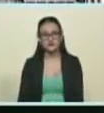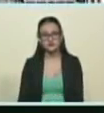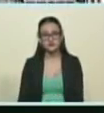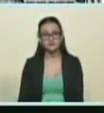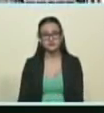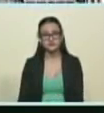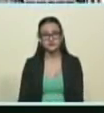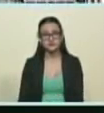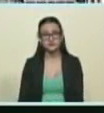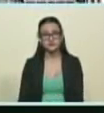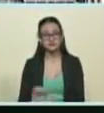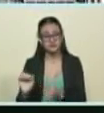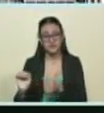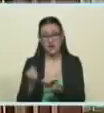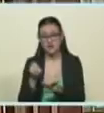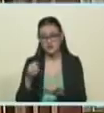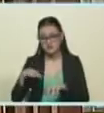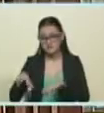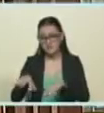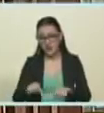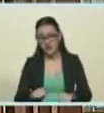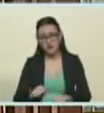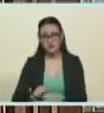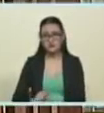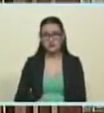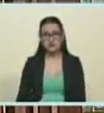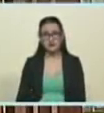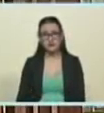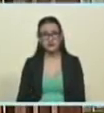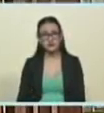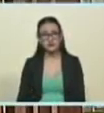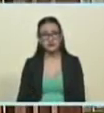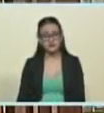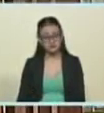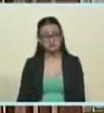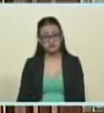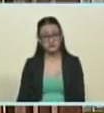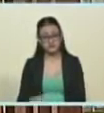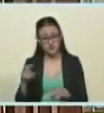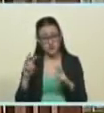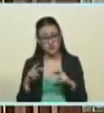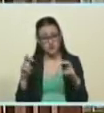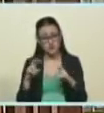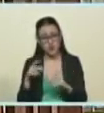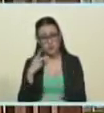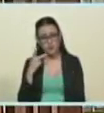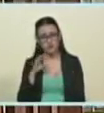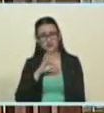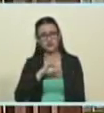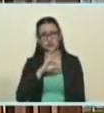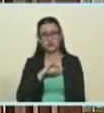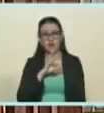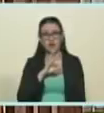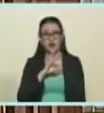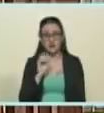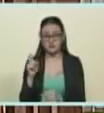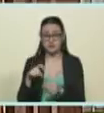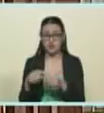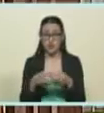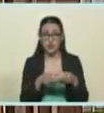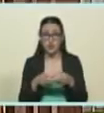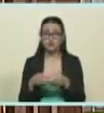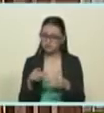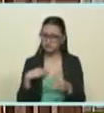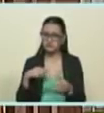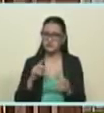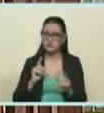El ADE antiimperialista, léanse las tesis políticas, sociales, sindicales,